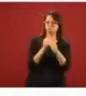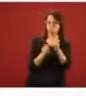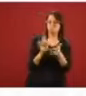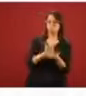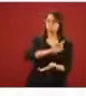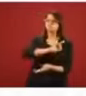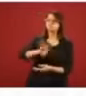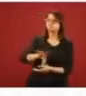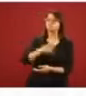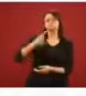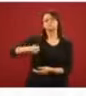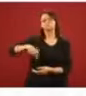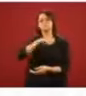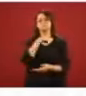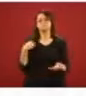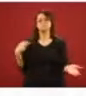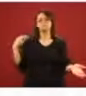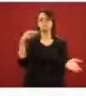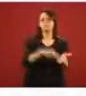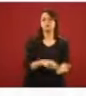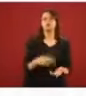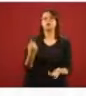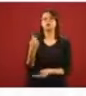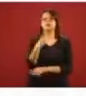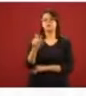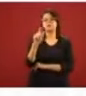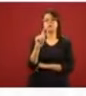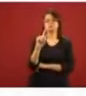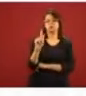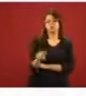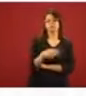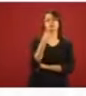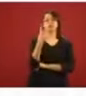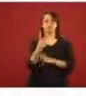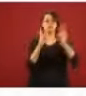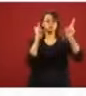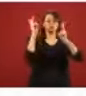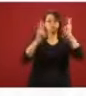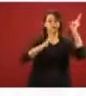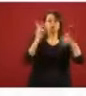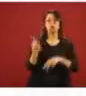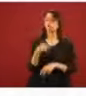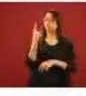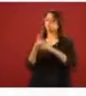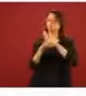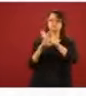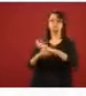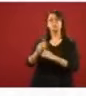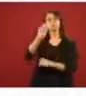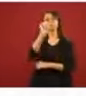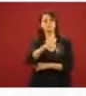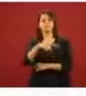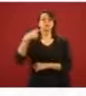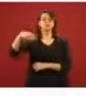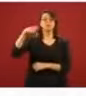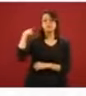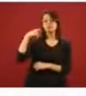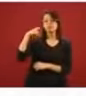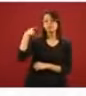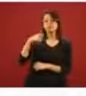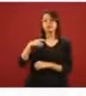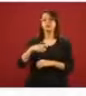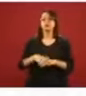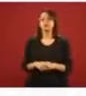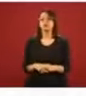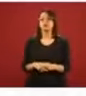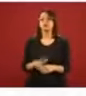y realizamos 172 visitas, una negativa de verificación, otra vez en Querétaro, ahorita entro a detalle,